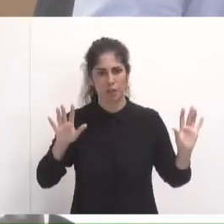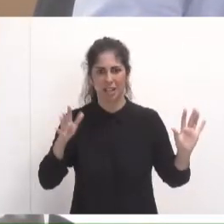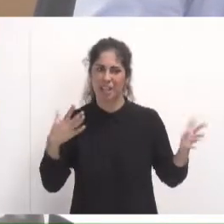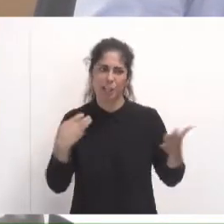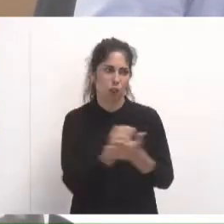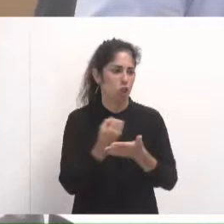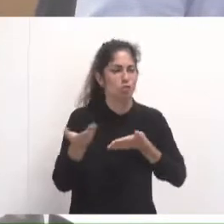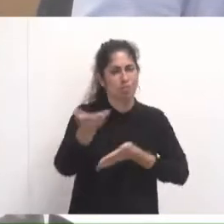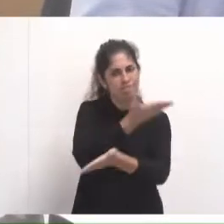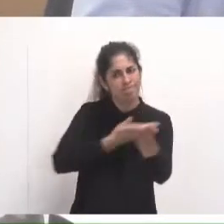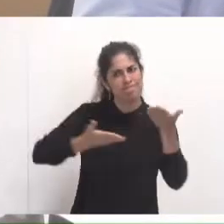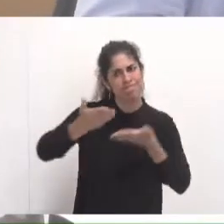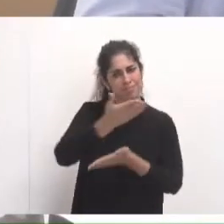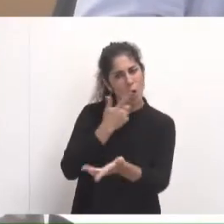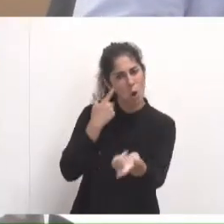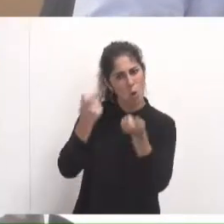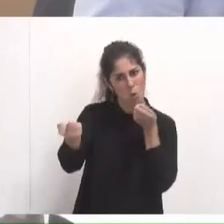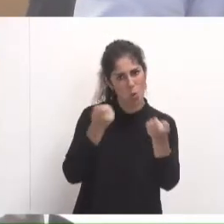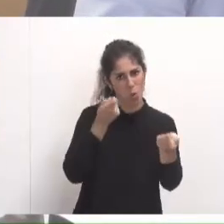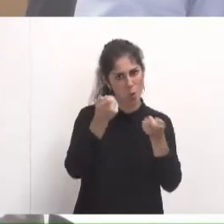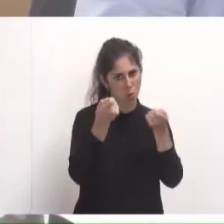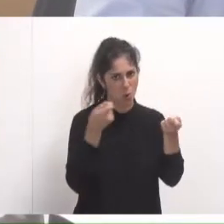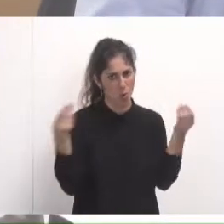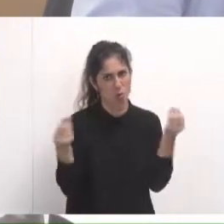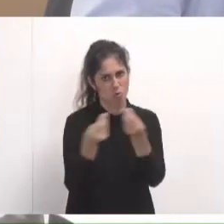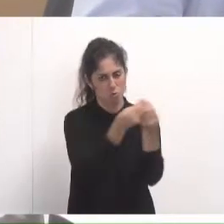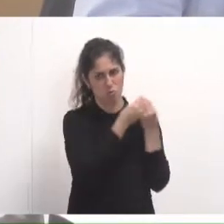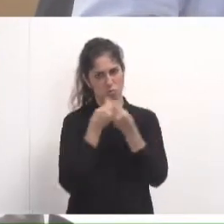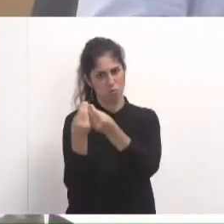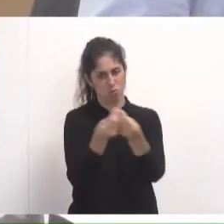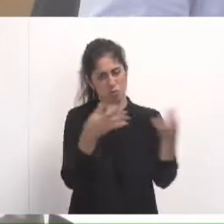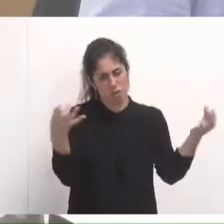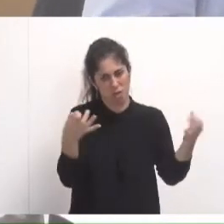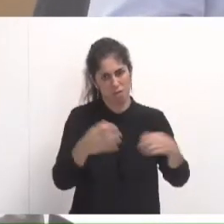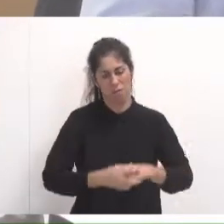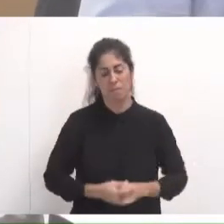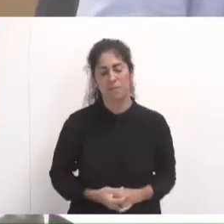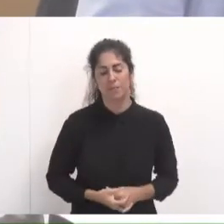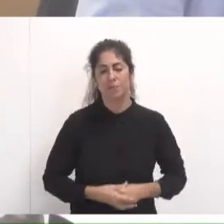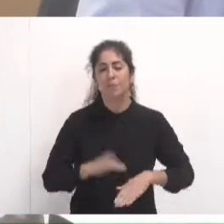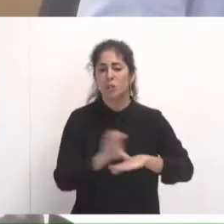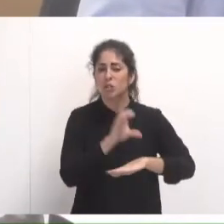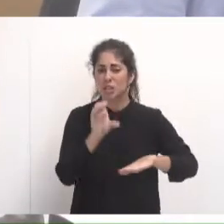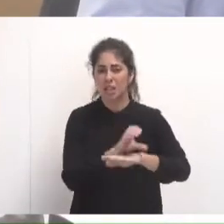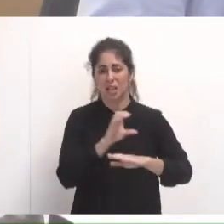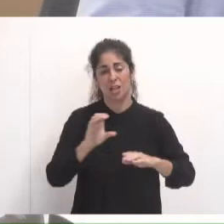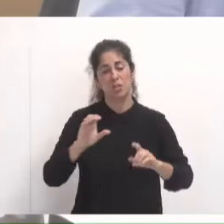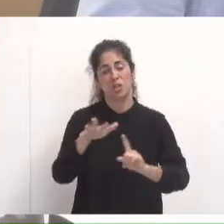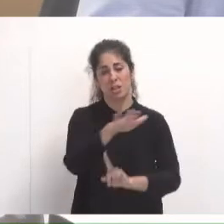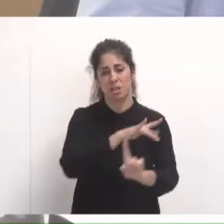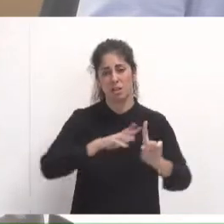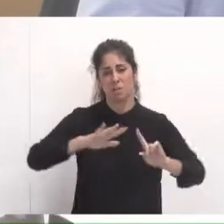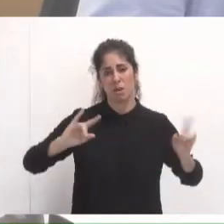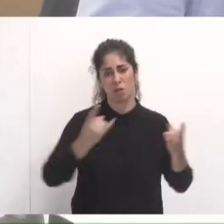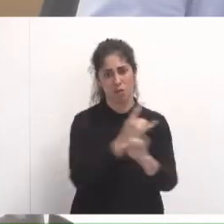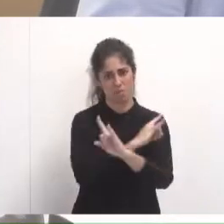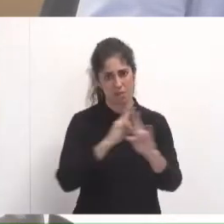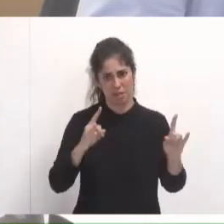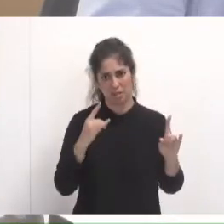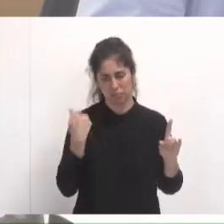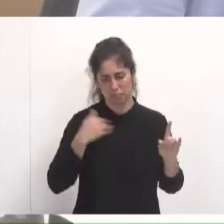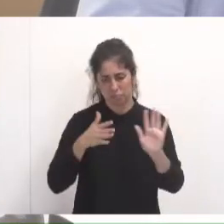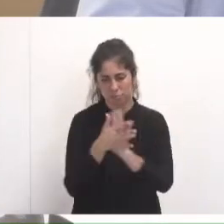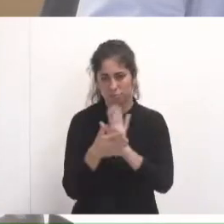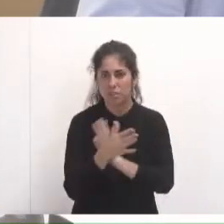coordinación entre todas las partes. Y como bien ha dicho el consejero de Medio Ambiente, bueno, lo que sí siempre se destaca es que